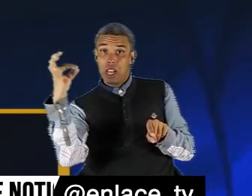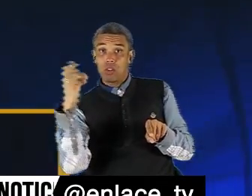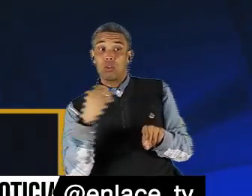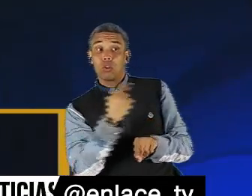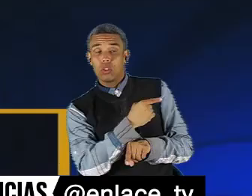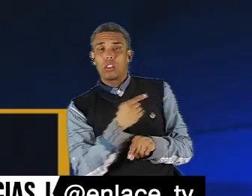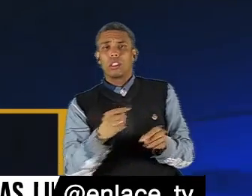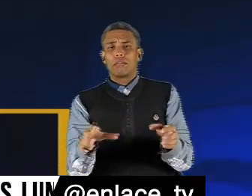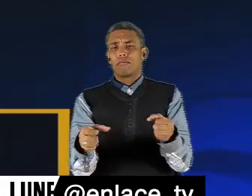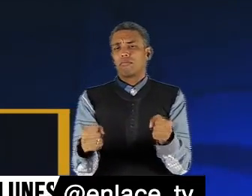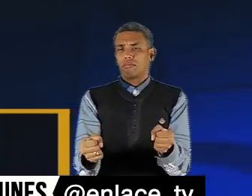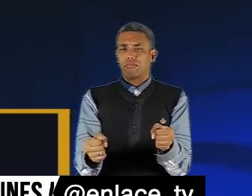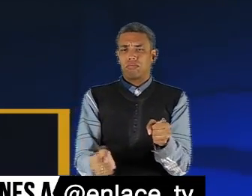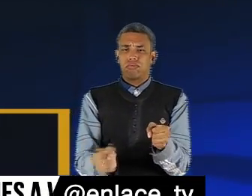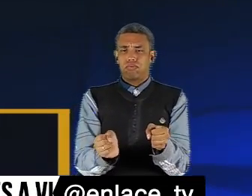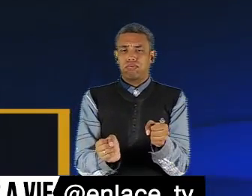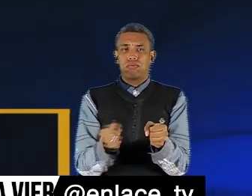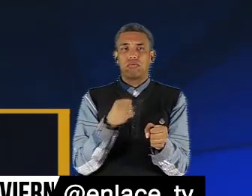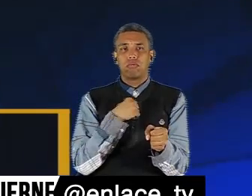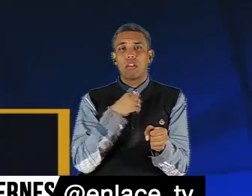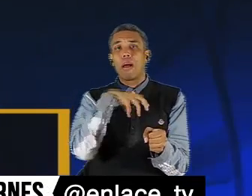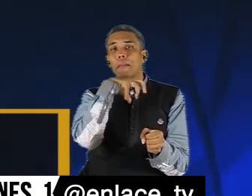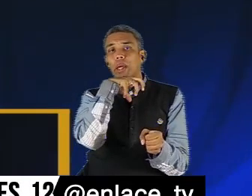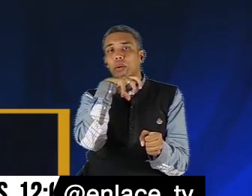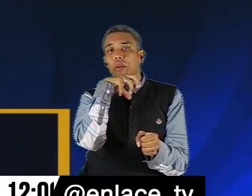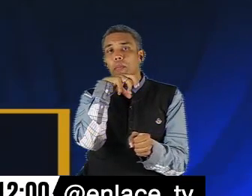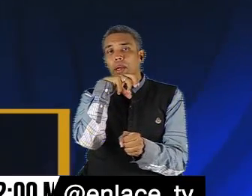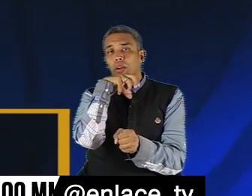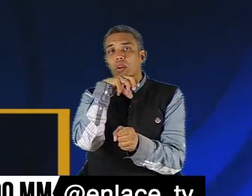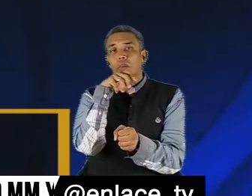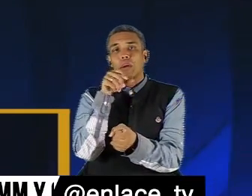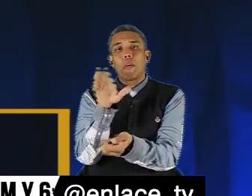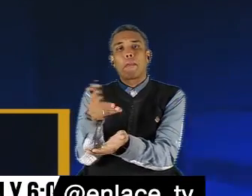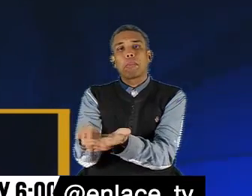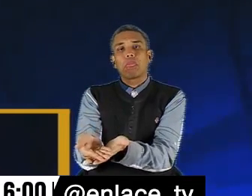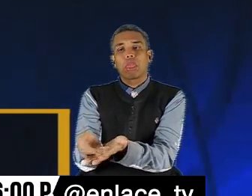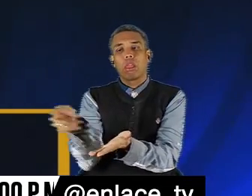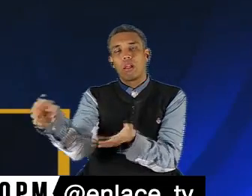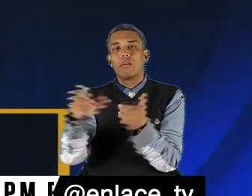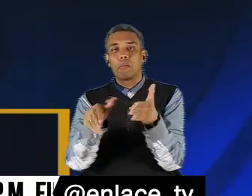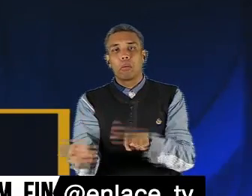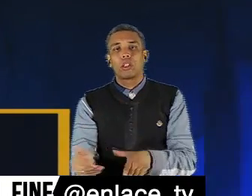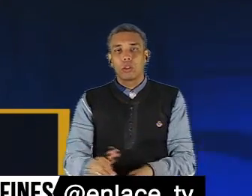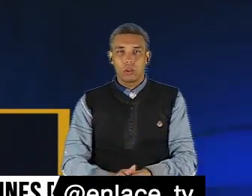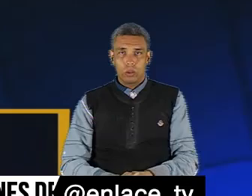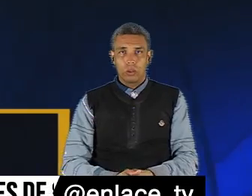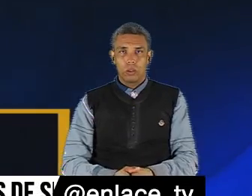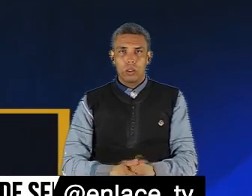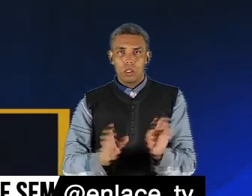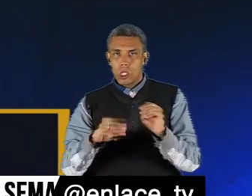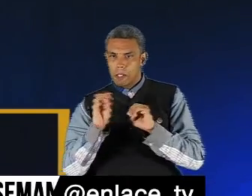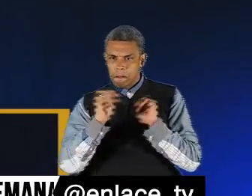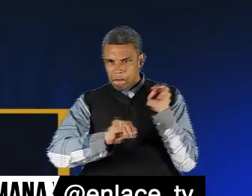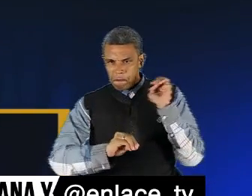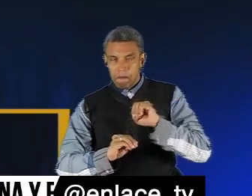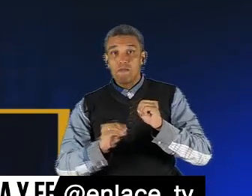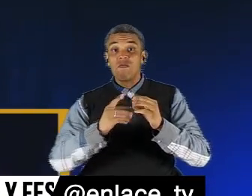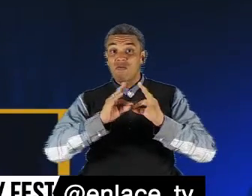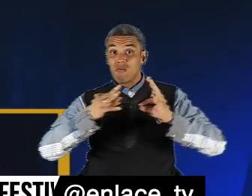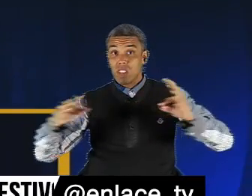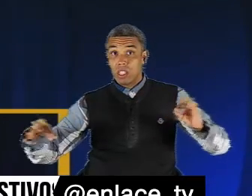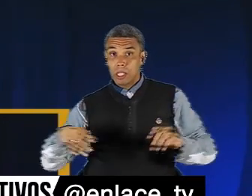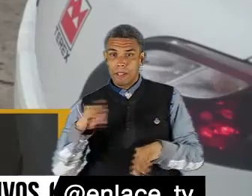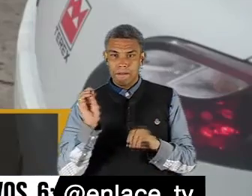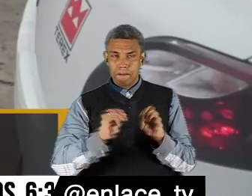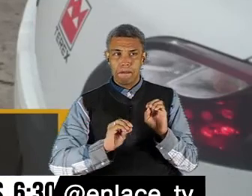pues el perro en el suelo luego de que sucedieron los hechos. Las imágenes son